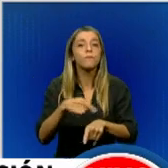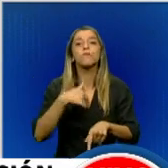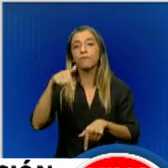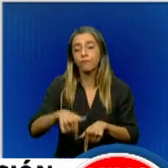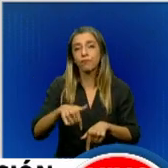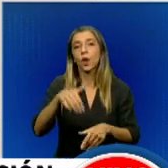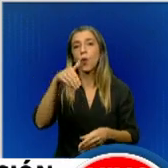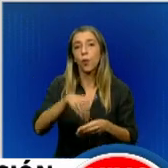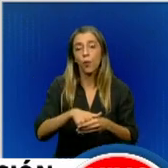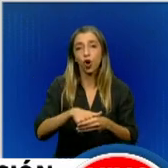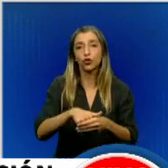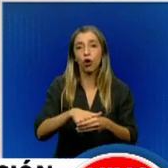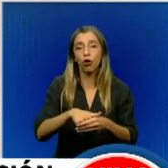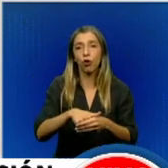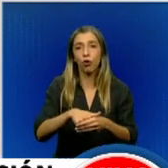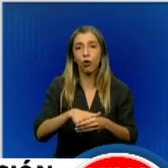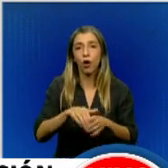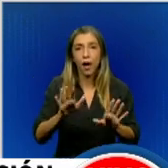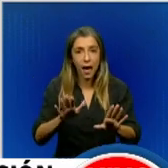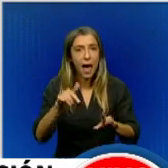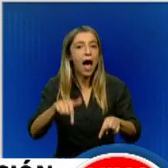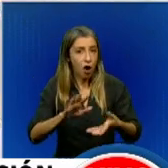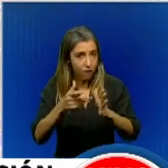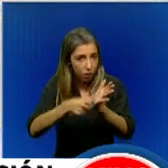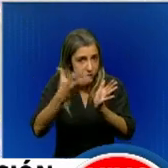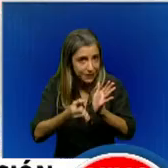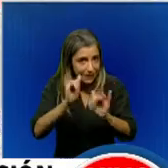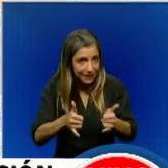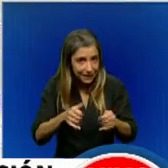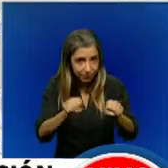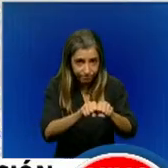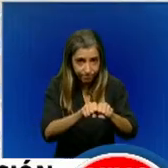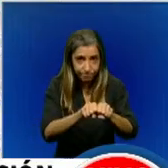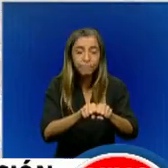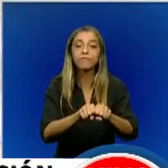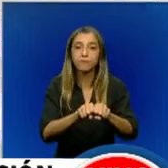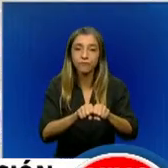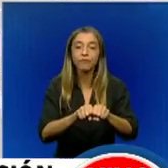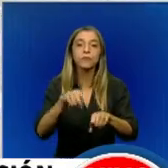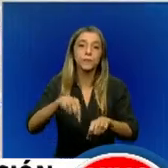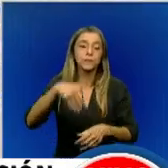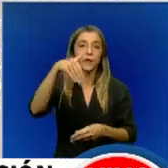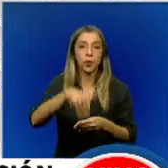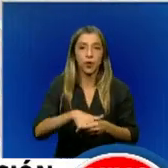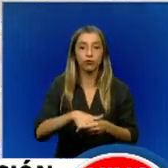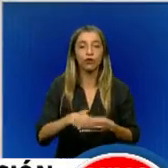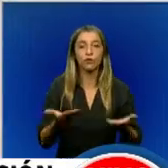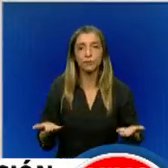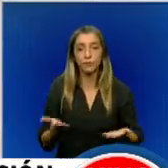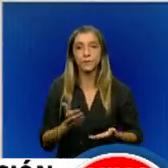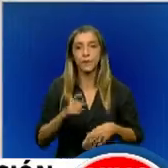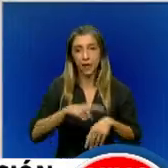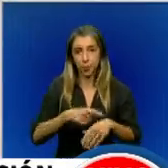marcar su voto estas nominales sírvase marcar su voto